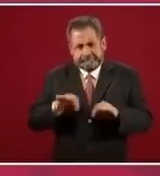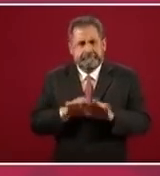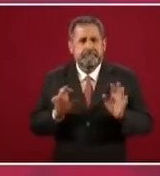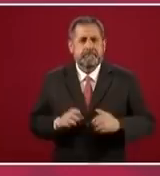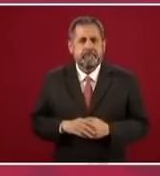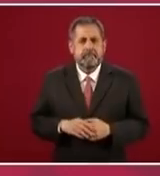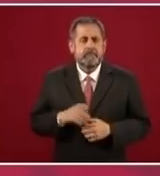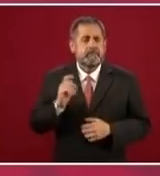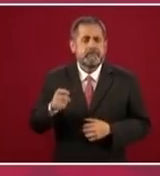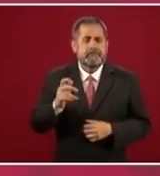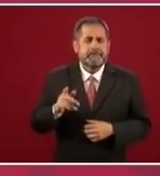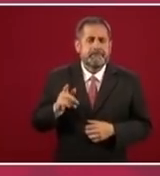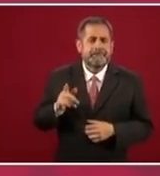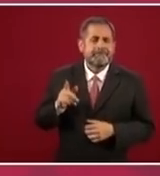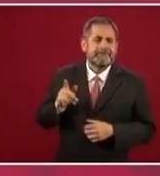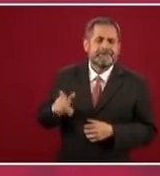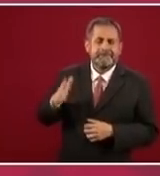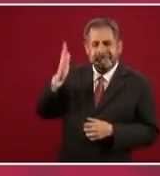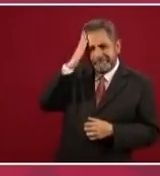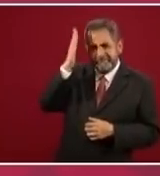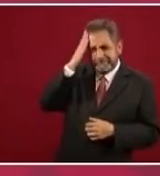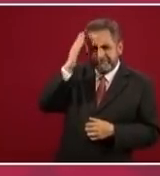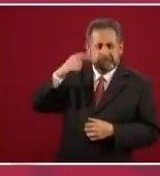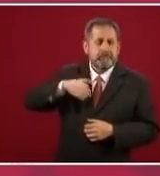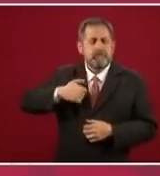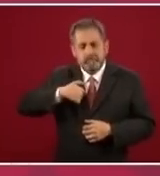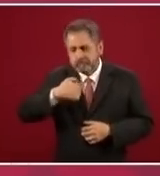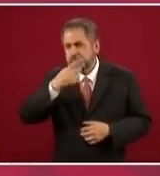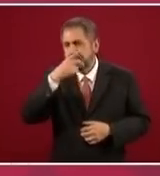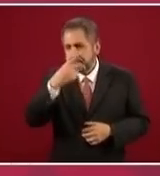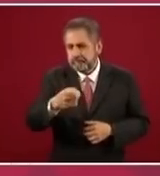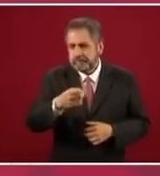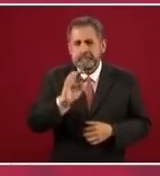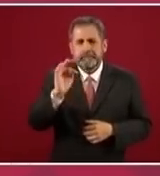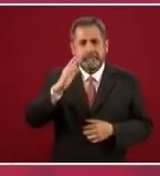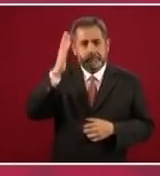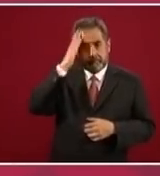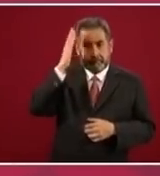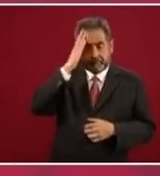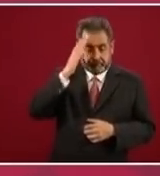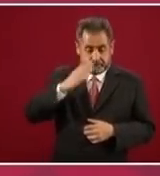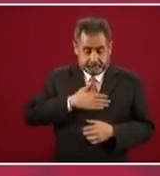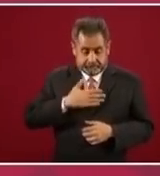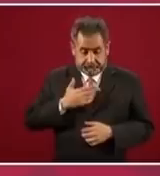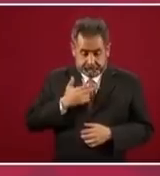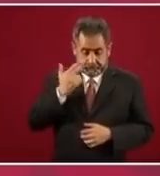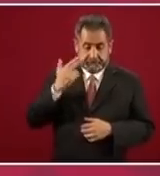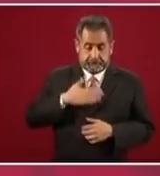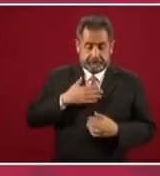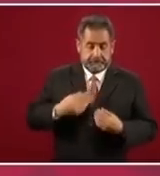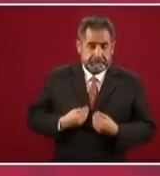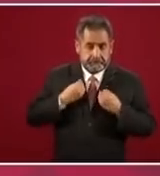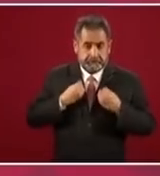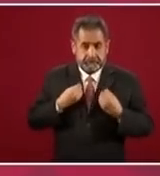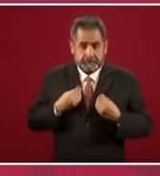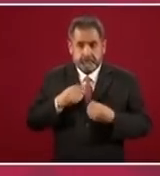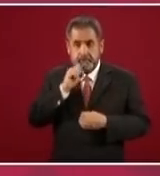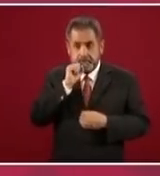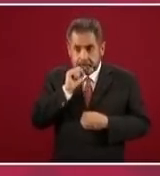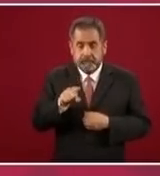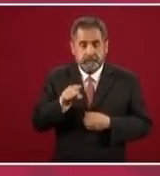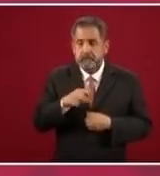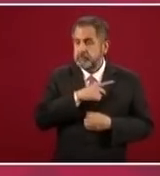Un líder, siempre lo he dicho, puede poner en riesgo su vida, pero